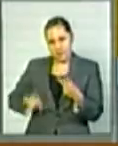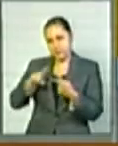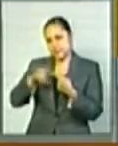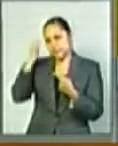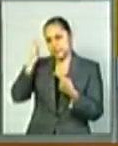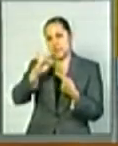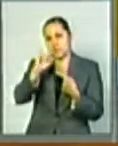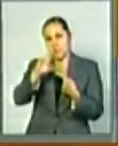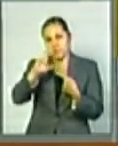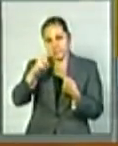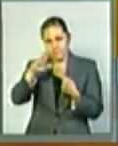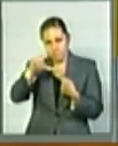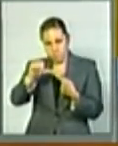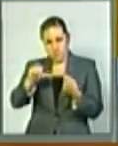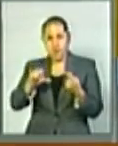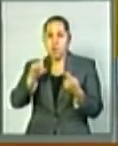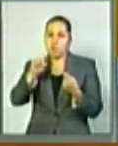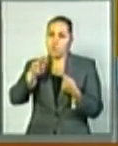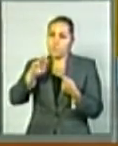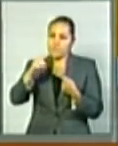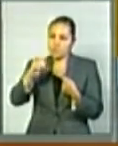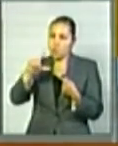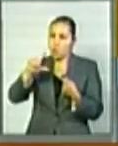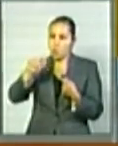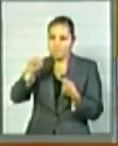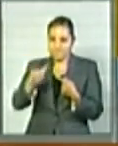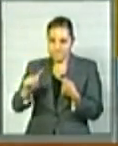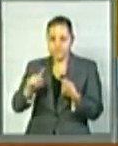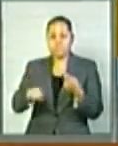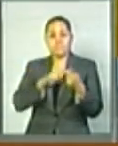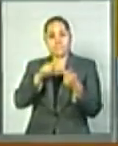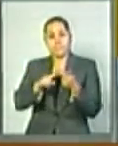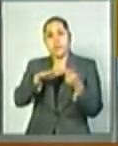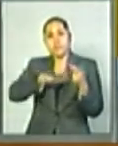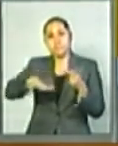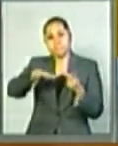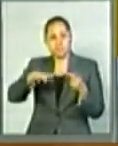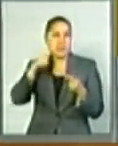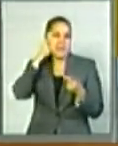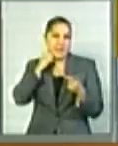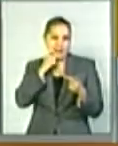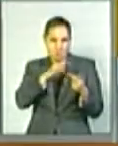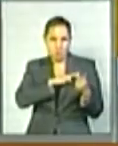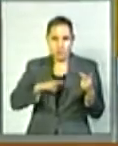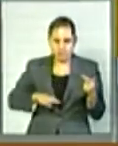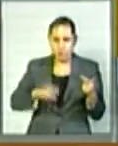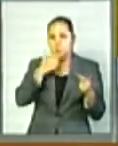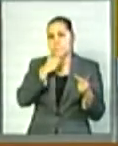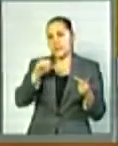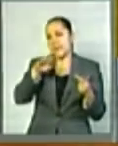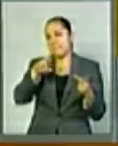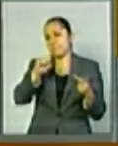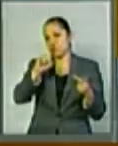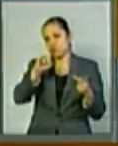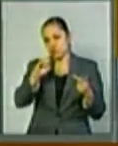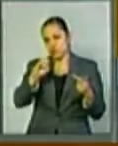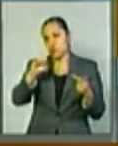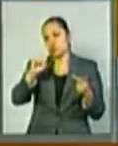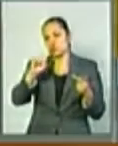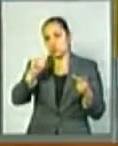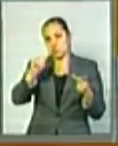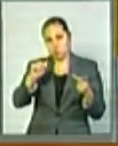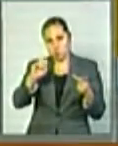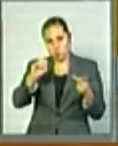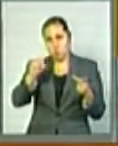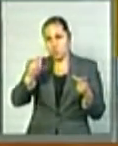Chamula, Domingo López González, y en Pungarabato, Guerrero, Ambrosio Soto Duarte, asesinados el